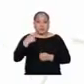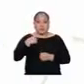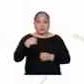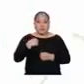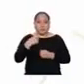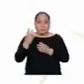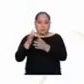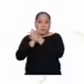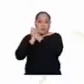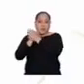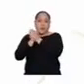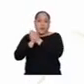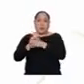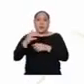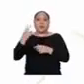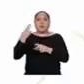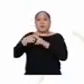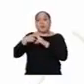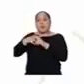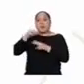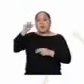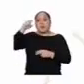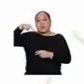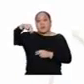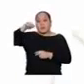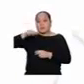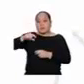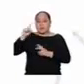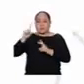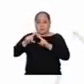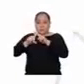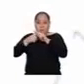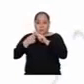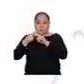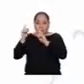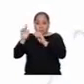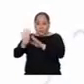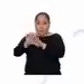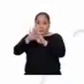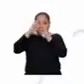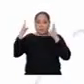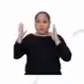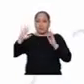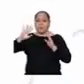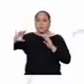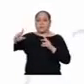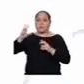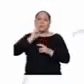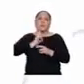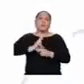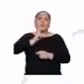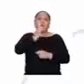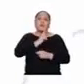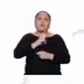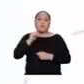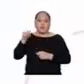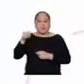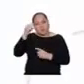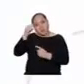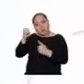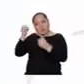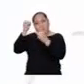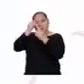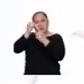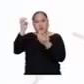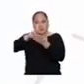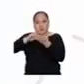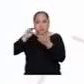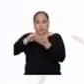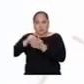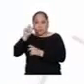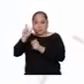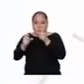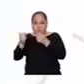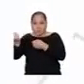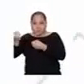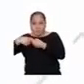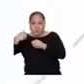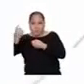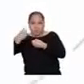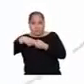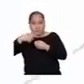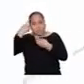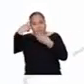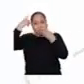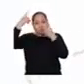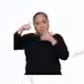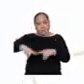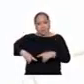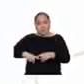tengo una amiga, Ana, que acaba de abrir su restaurante. Y con el objetivo de tener más clientes,